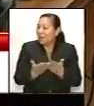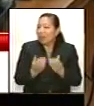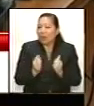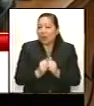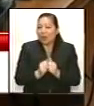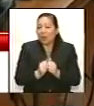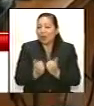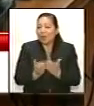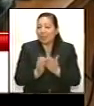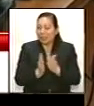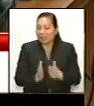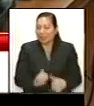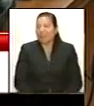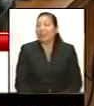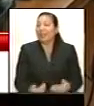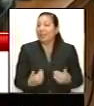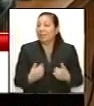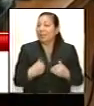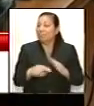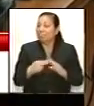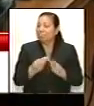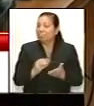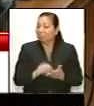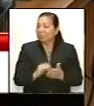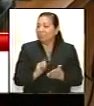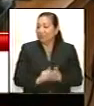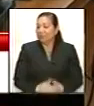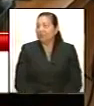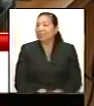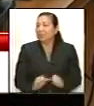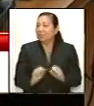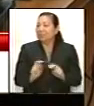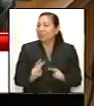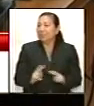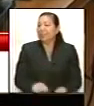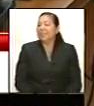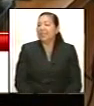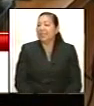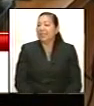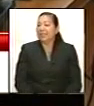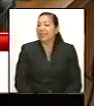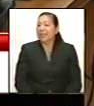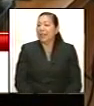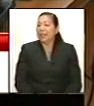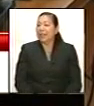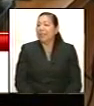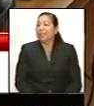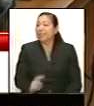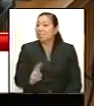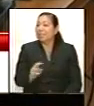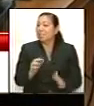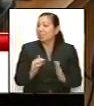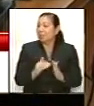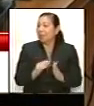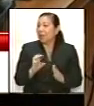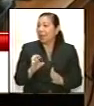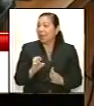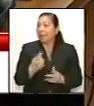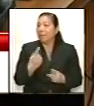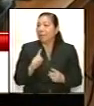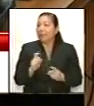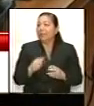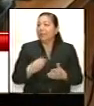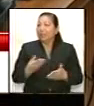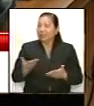las y los estudiantes, ¿no? Tenemos una plataforma web que es el CICB, que es www.cicb.pe, donde se puede